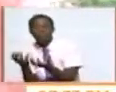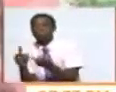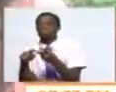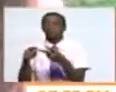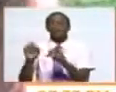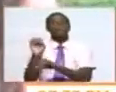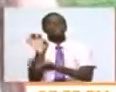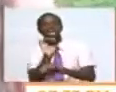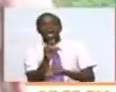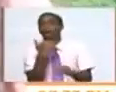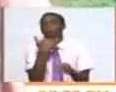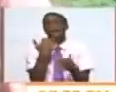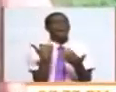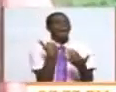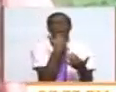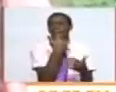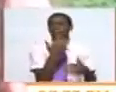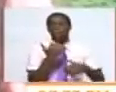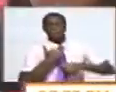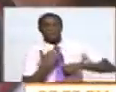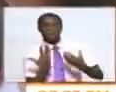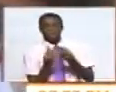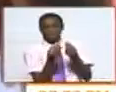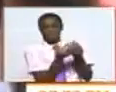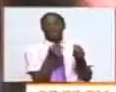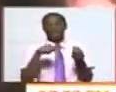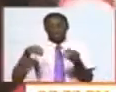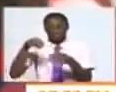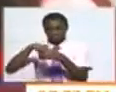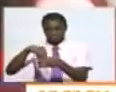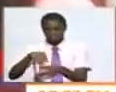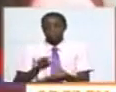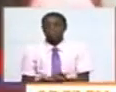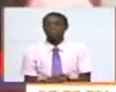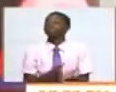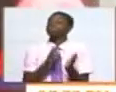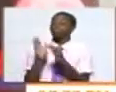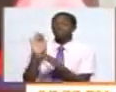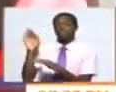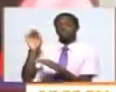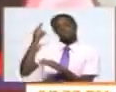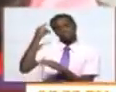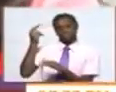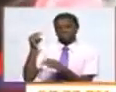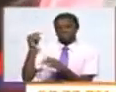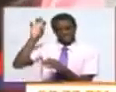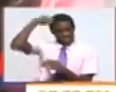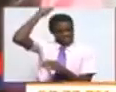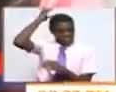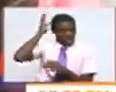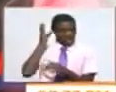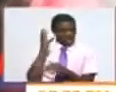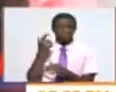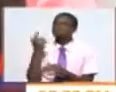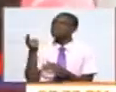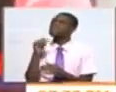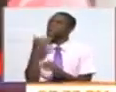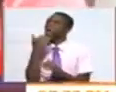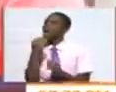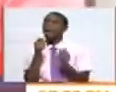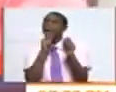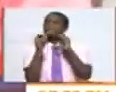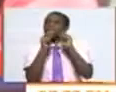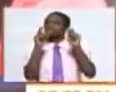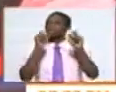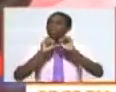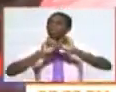mensajeros o cualquiera que acompañe a estos grupos. Yasmín, cuéntanos qué fue lo que colocó por las redes sociales esta periodista Fanny